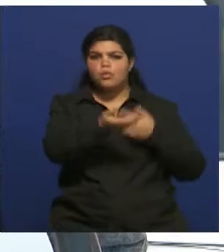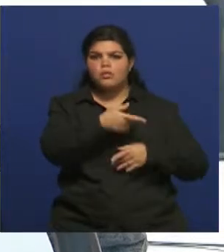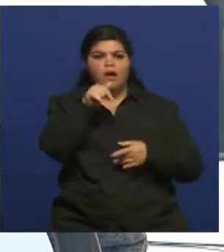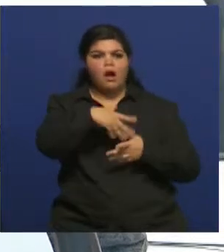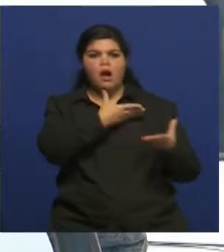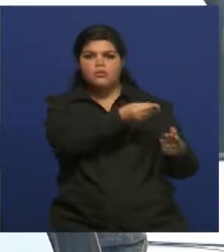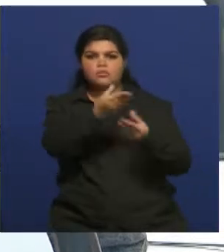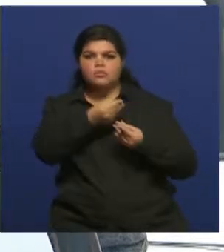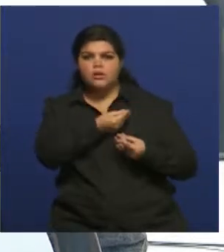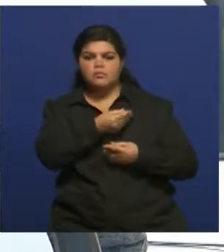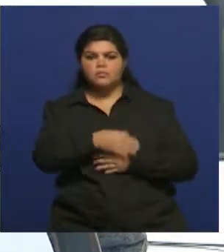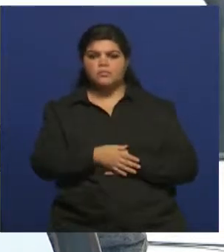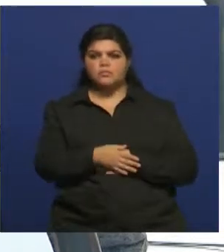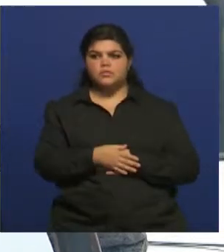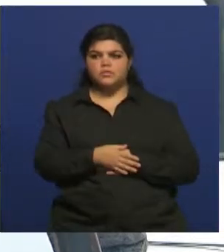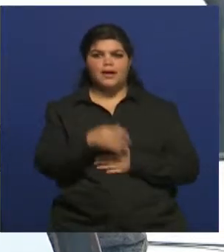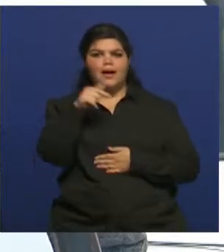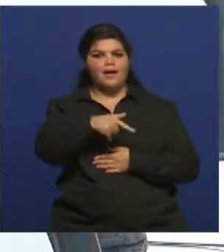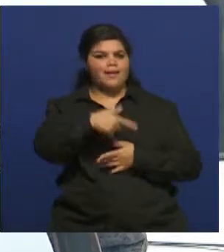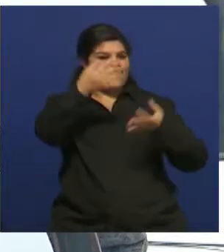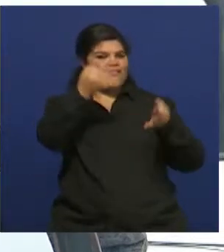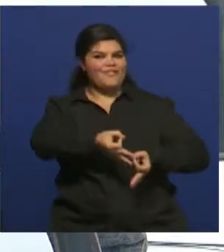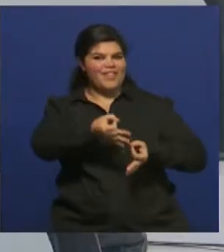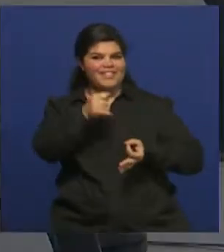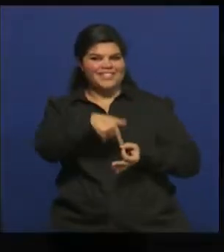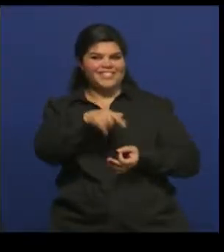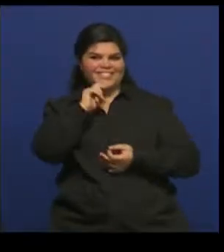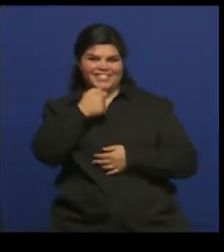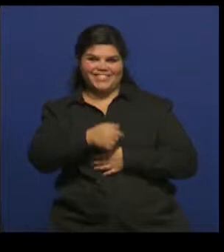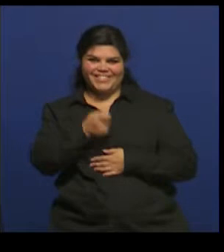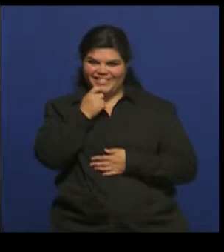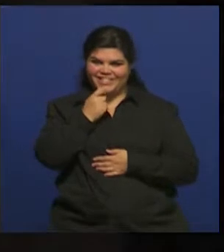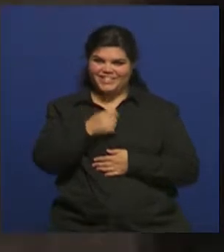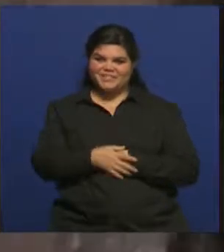todo. Acá lo vamos a mantener lindo.